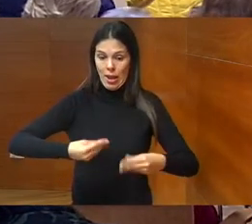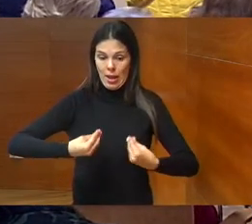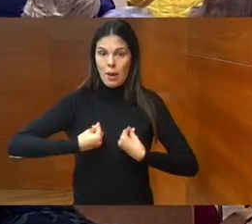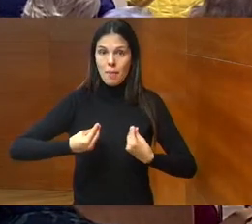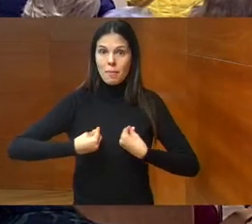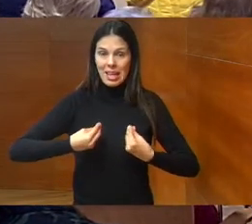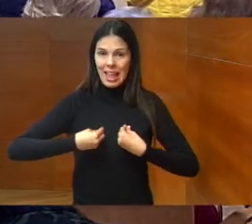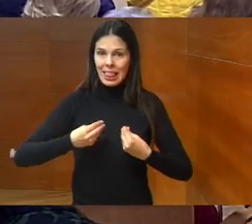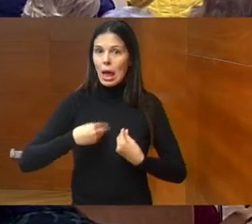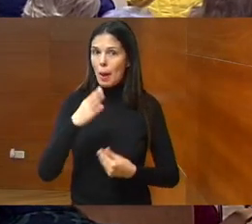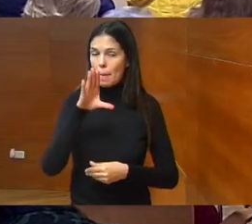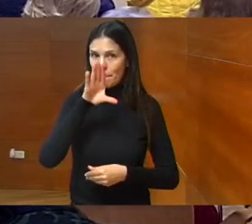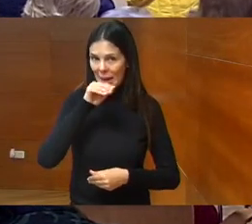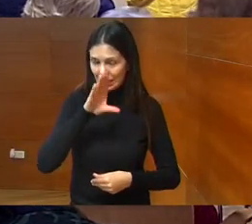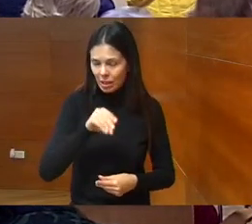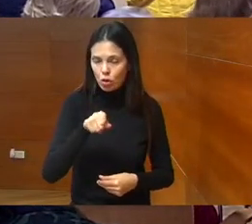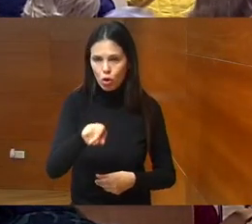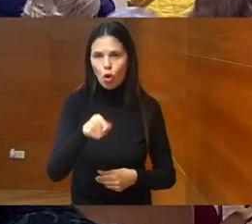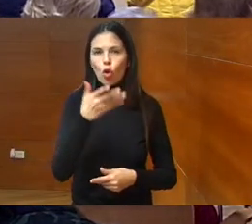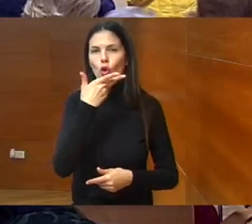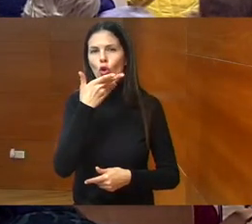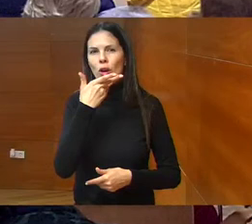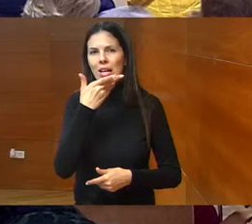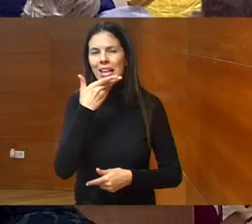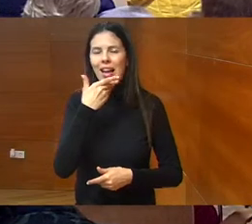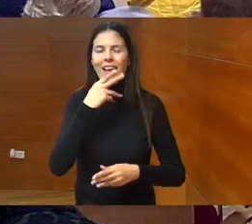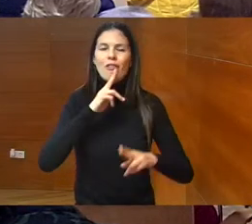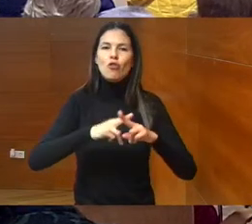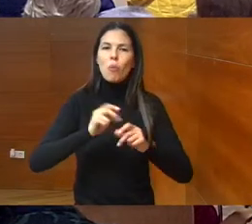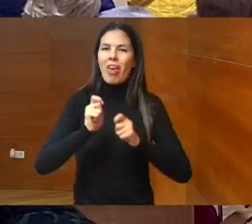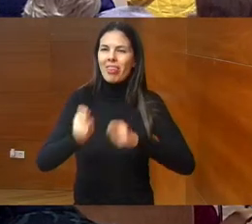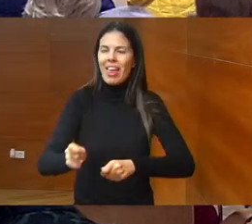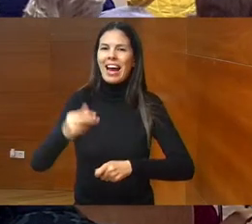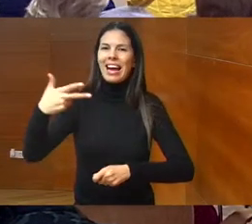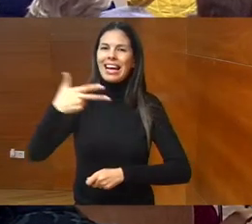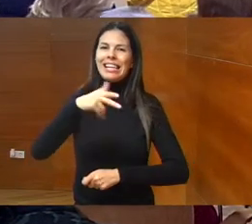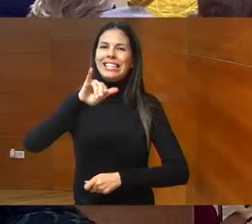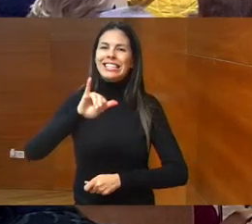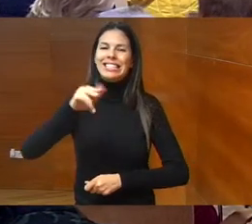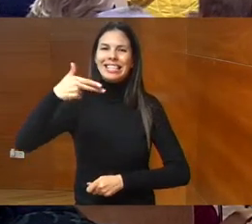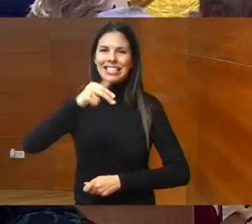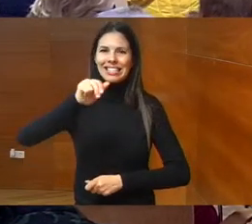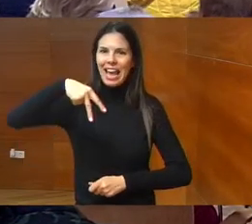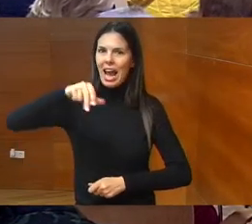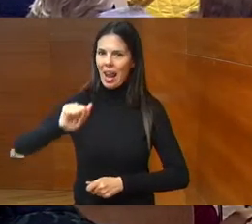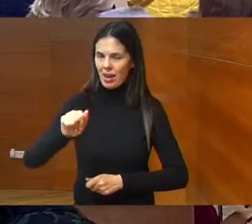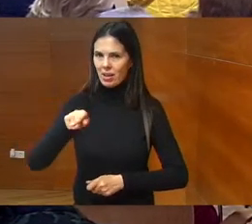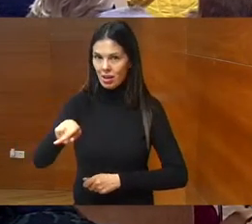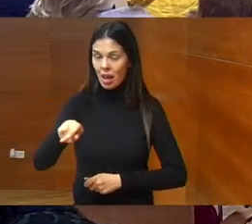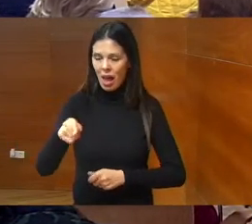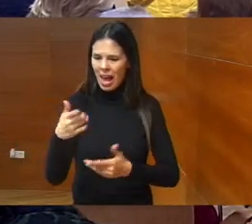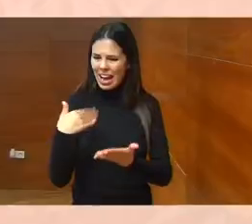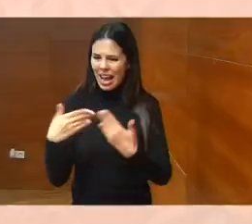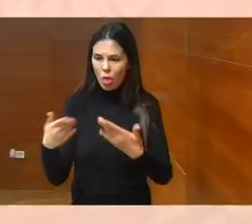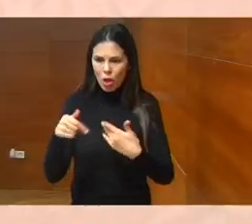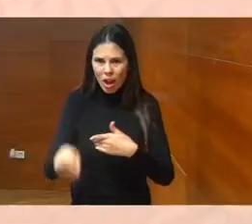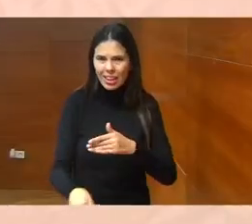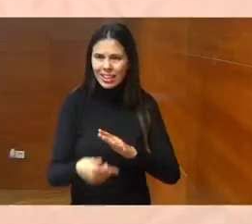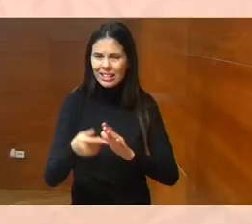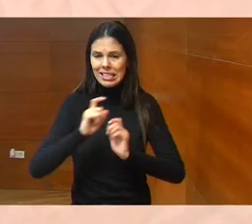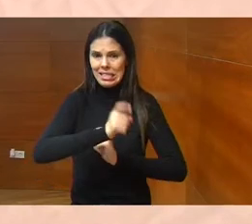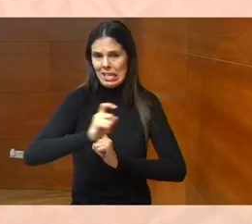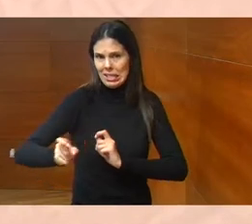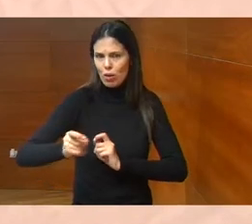de Elisa Patiño más conocida como chichana creo que conocían tíñamo y tras relación con senso porque